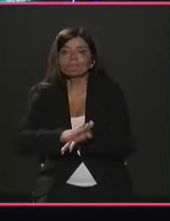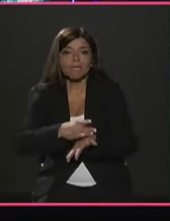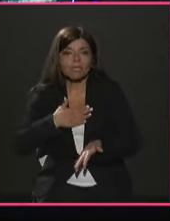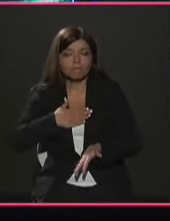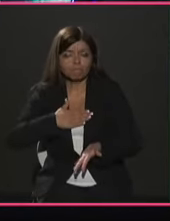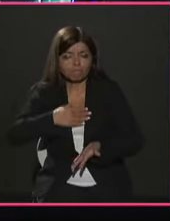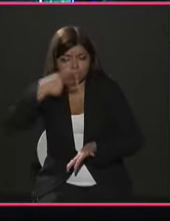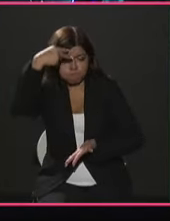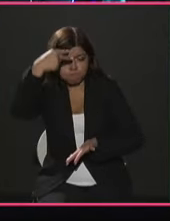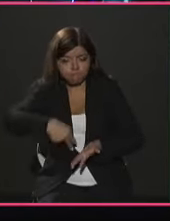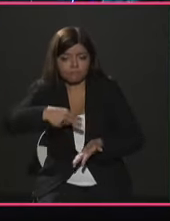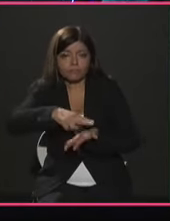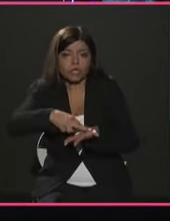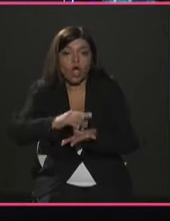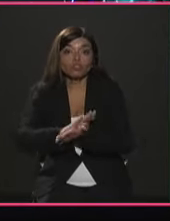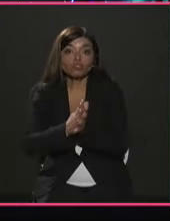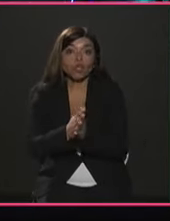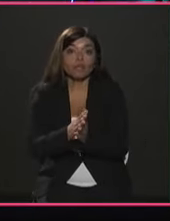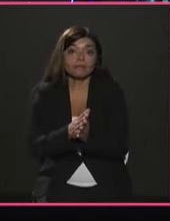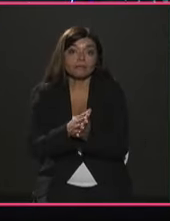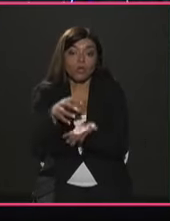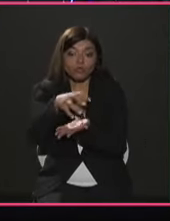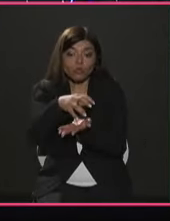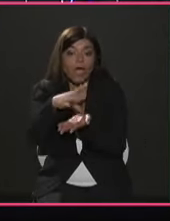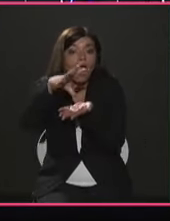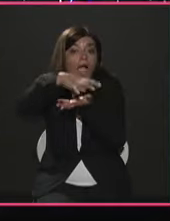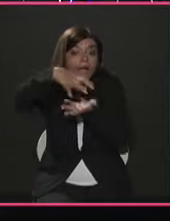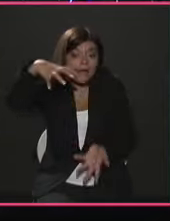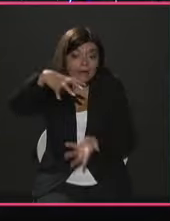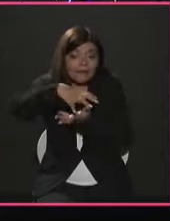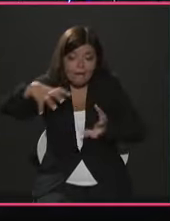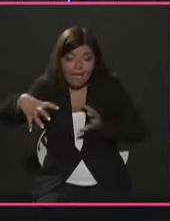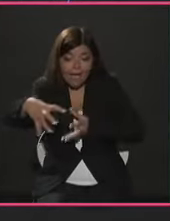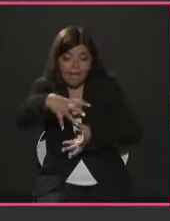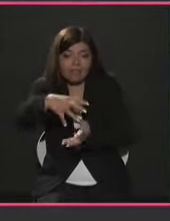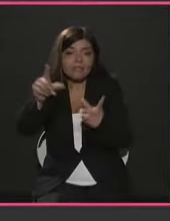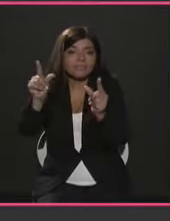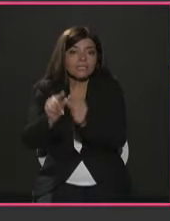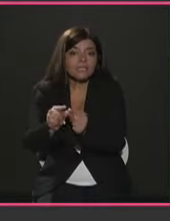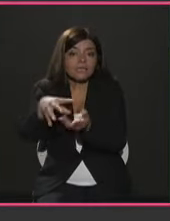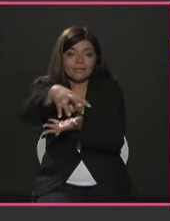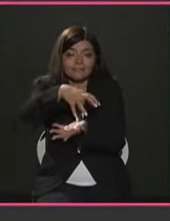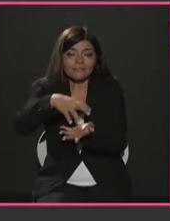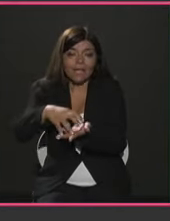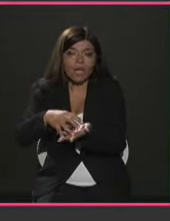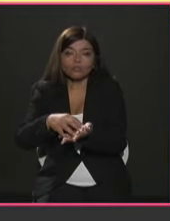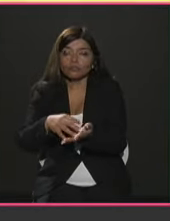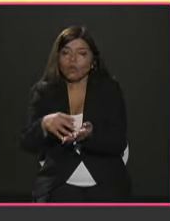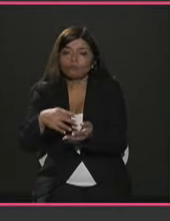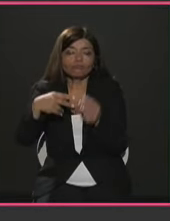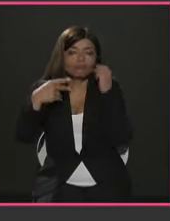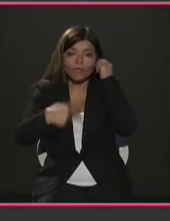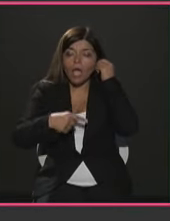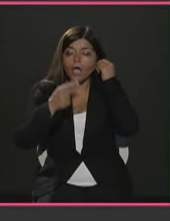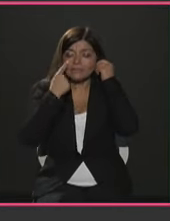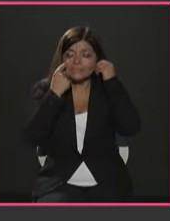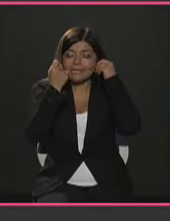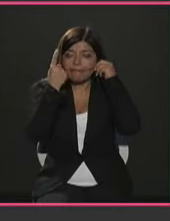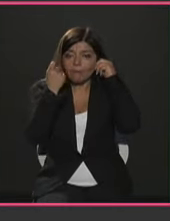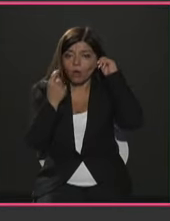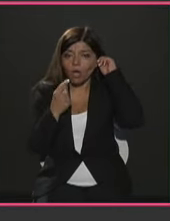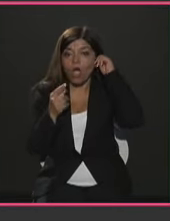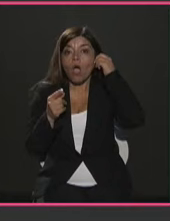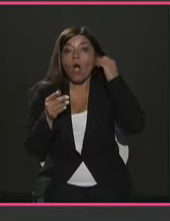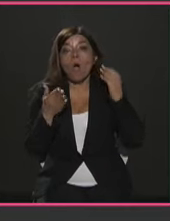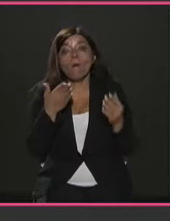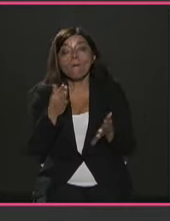todas son distintas incluso las más pequeñitas son como huellas dactilares de un planeta eh de ciudades